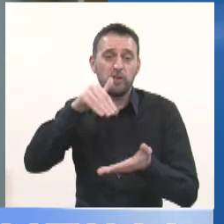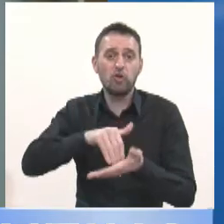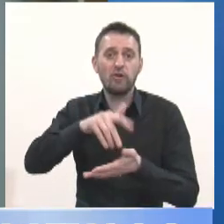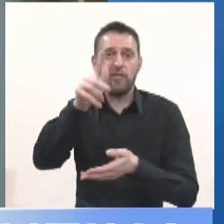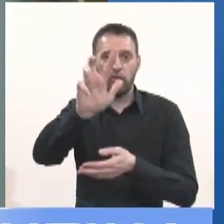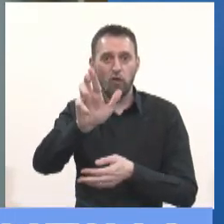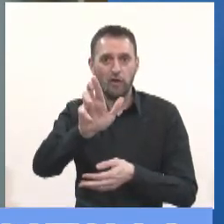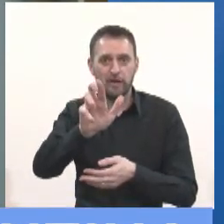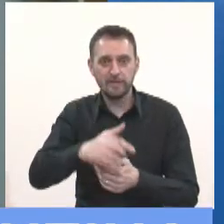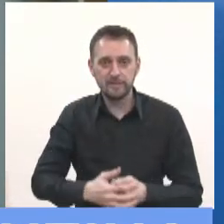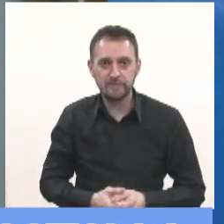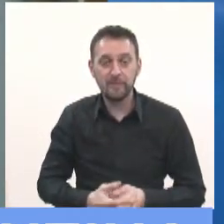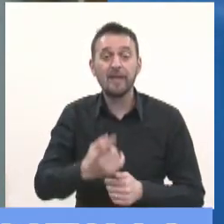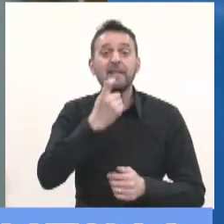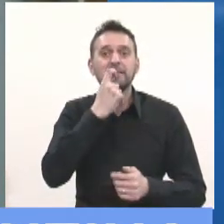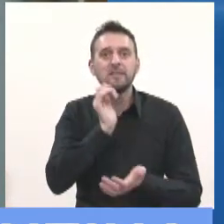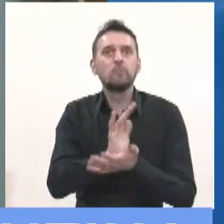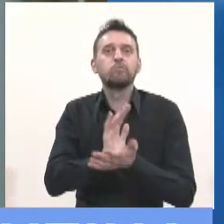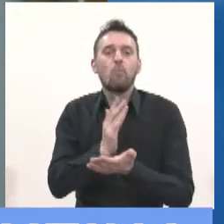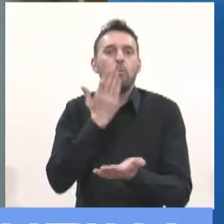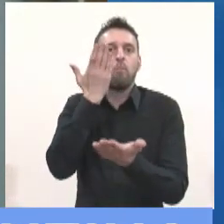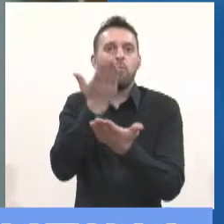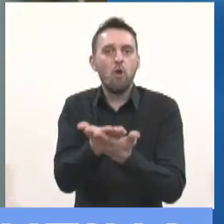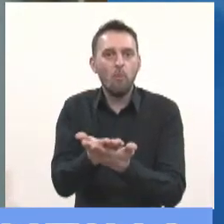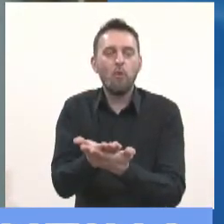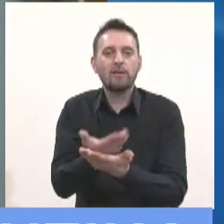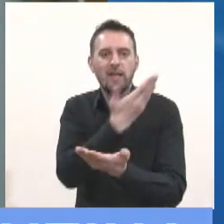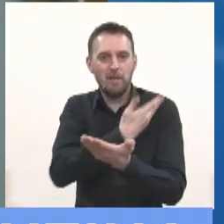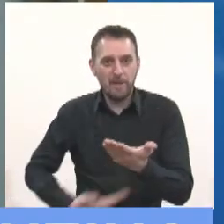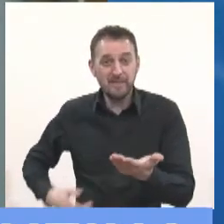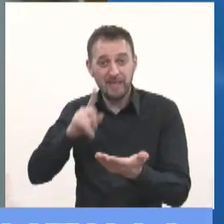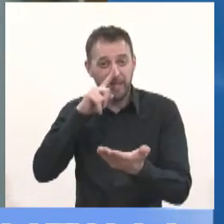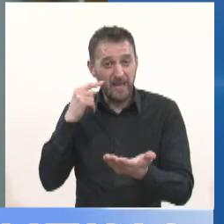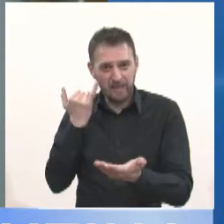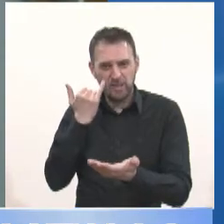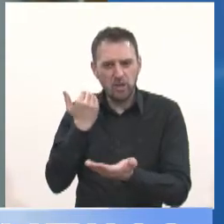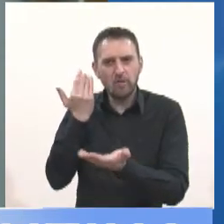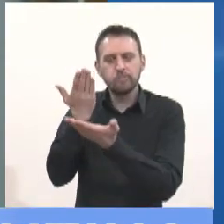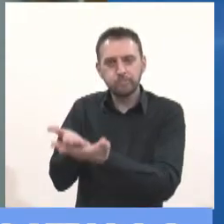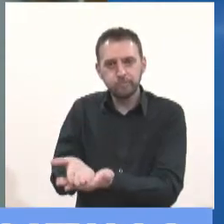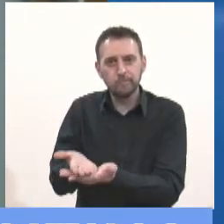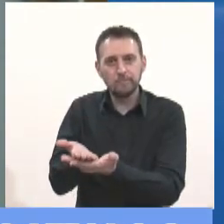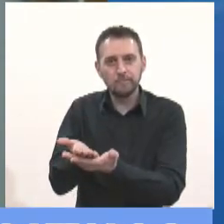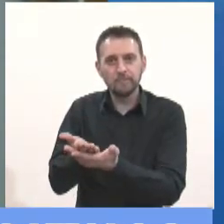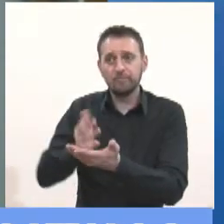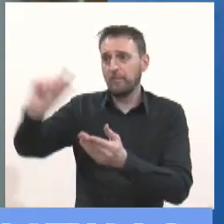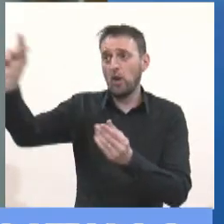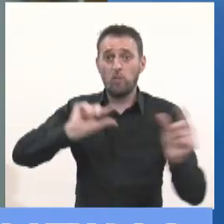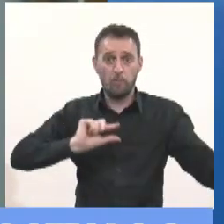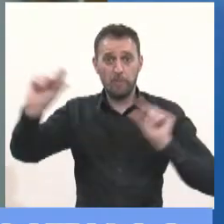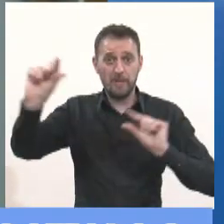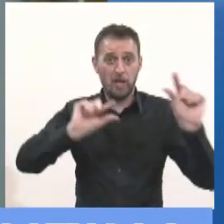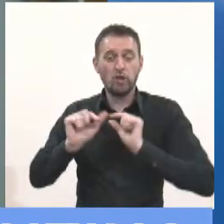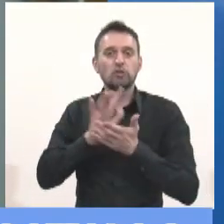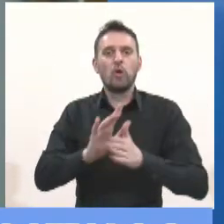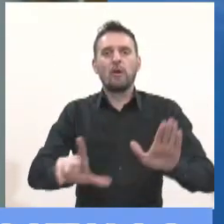dólares. Si la propuesta que el presidente de la República ha hecho a los accionistas, a los acreedores